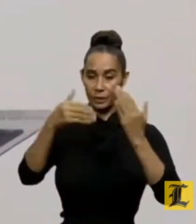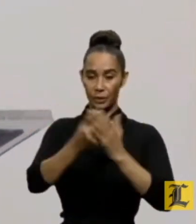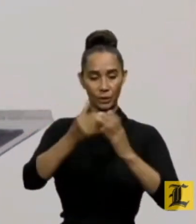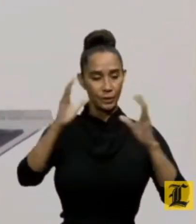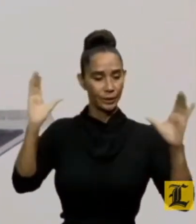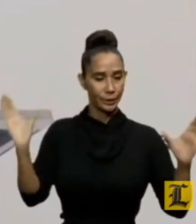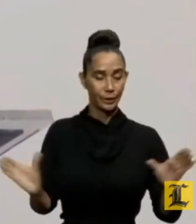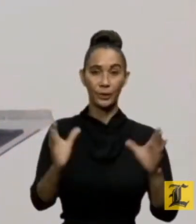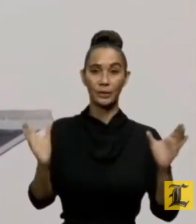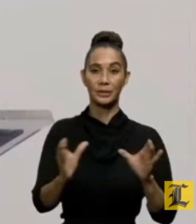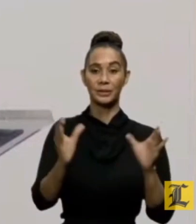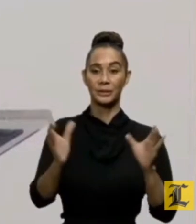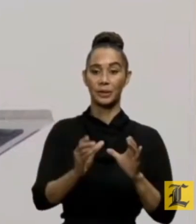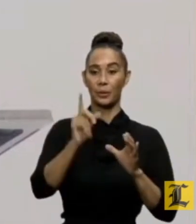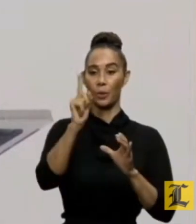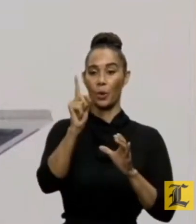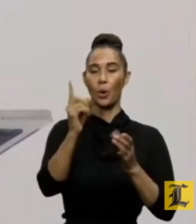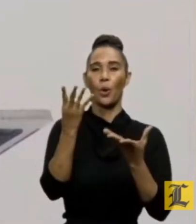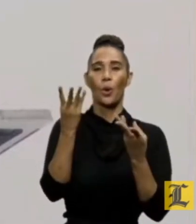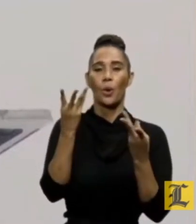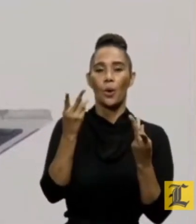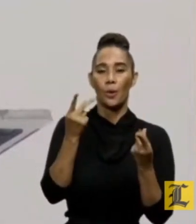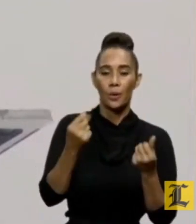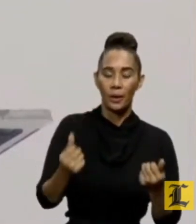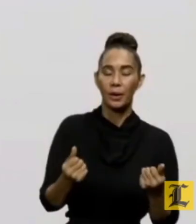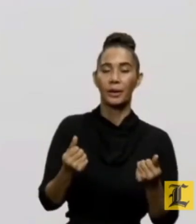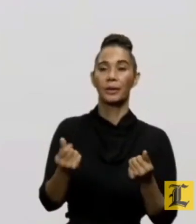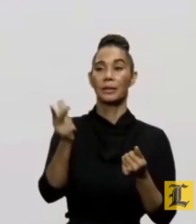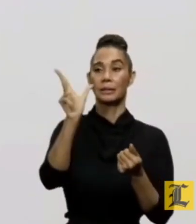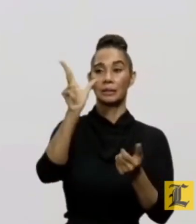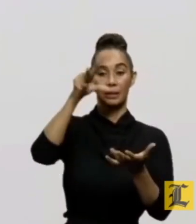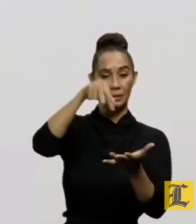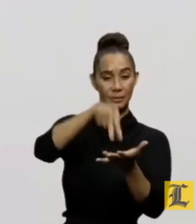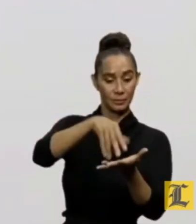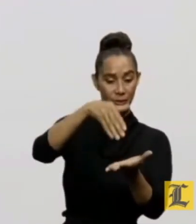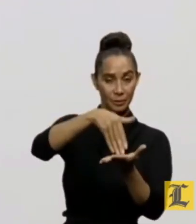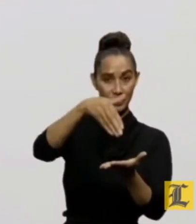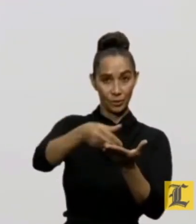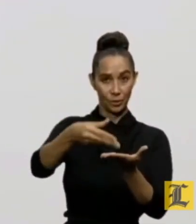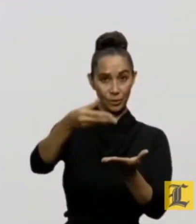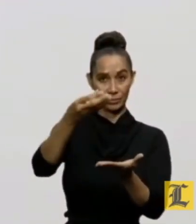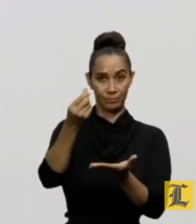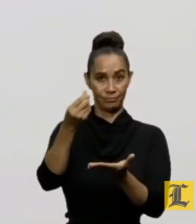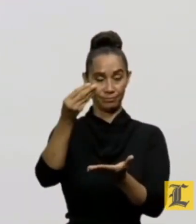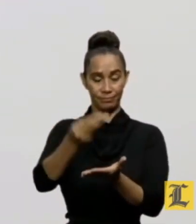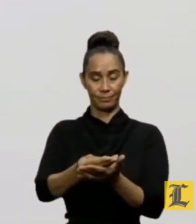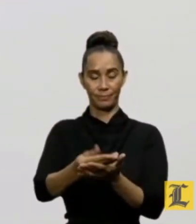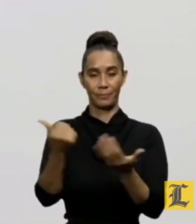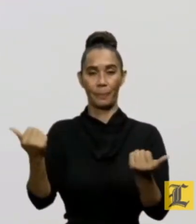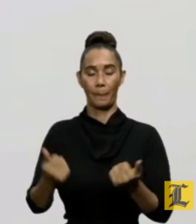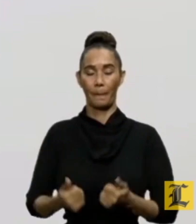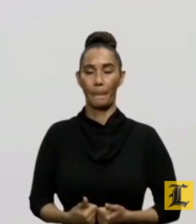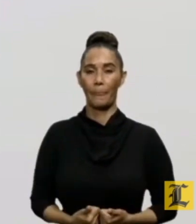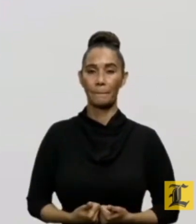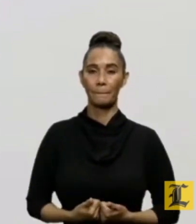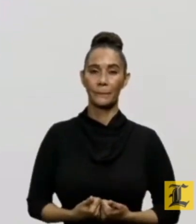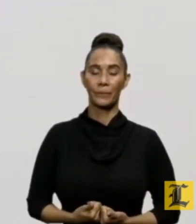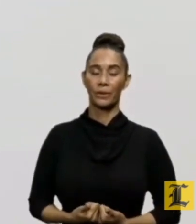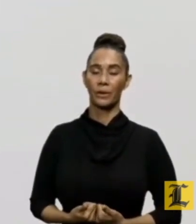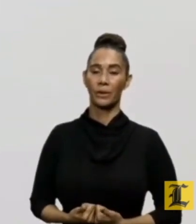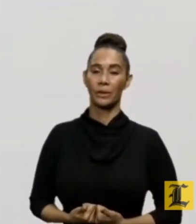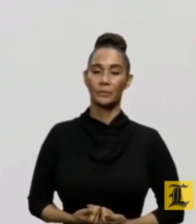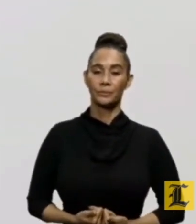lo hacemos con una inversión de 3,000 millones de pesos, que